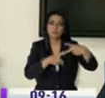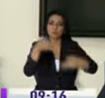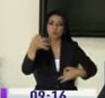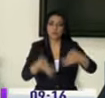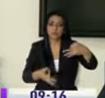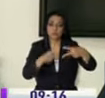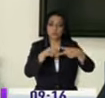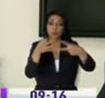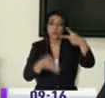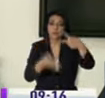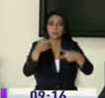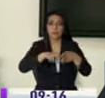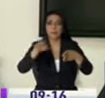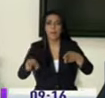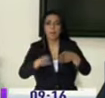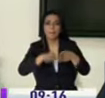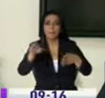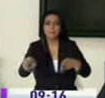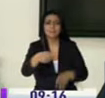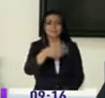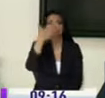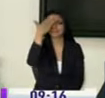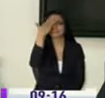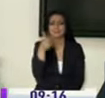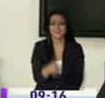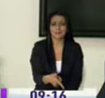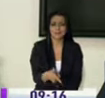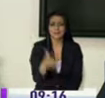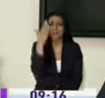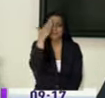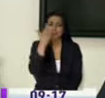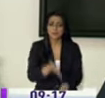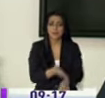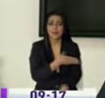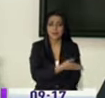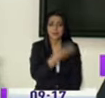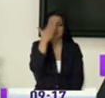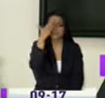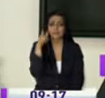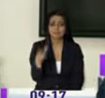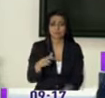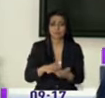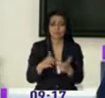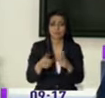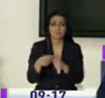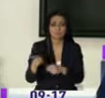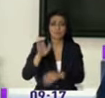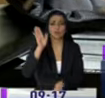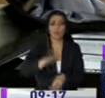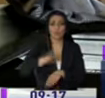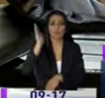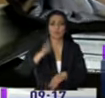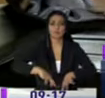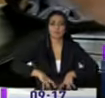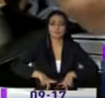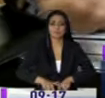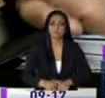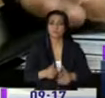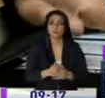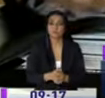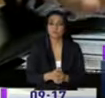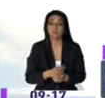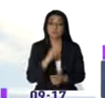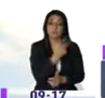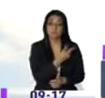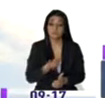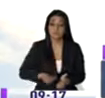dos se retiró. Lógicamente porque sabía ya con anticipación de que nosotros sabíamos que él estaba vinculado. Al pedido de renuncia del